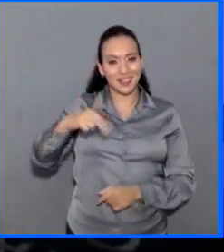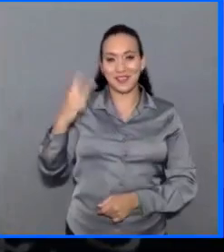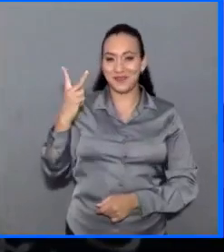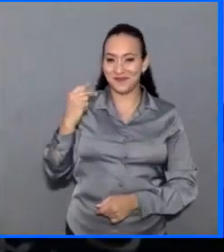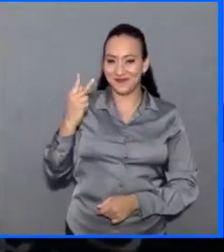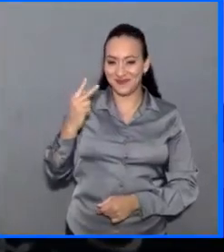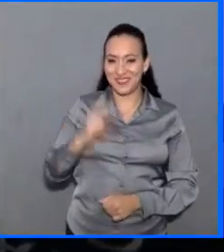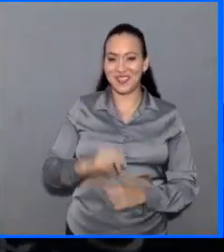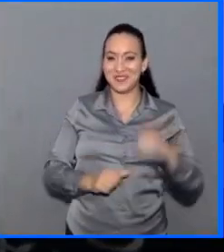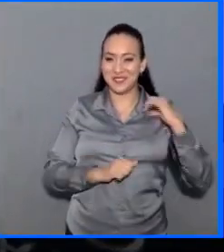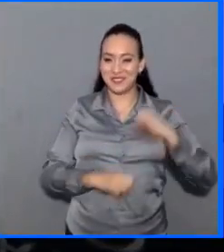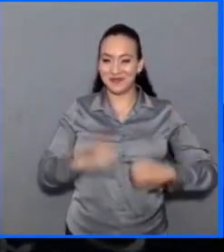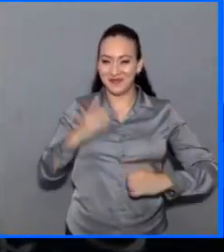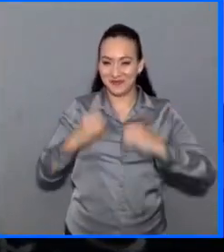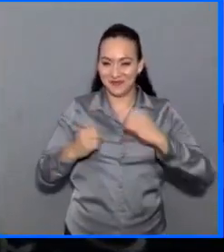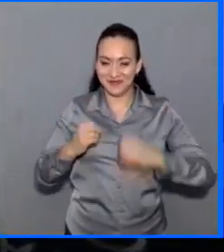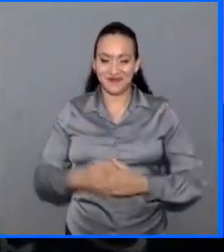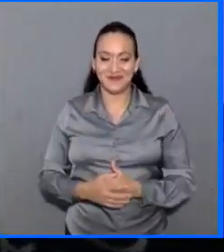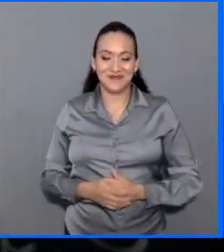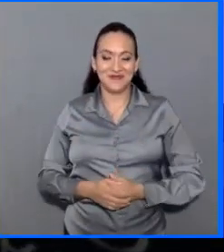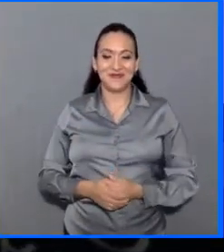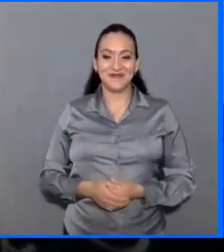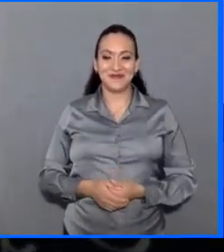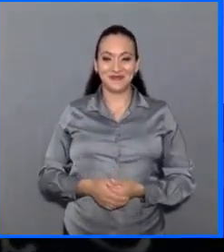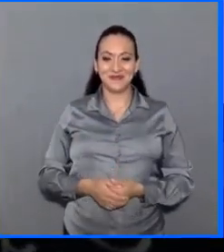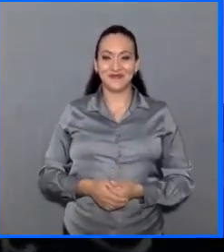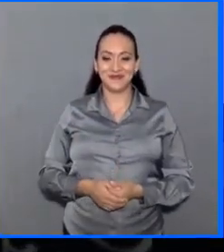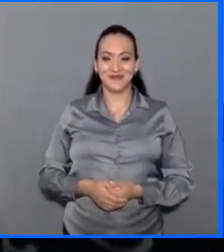aquí en la señal del canal del Poder Judicial de la